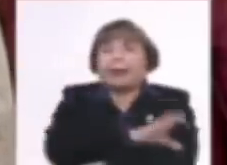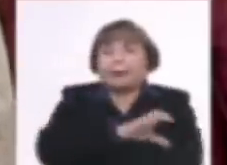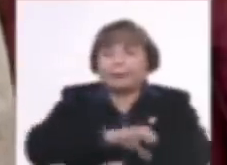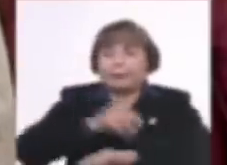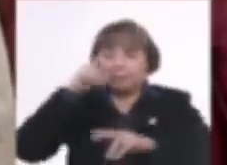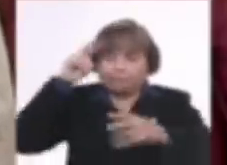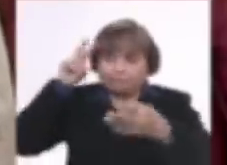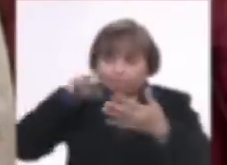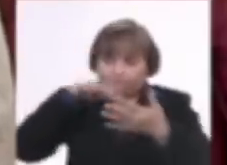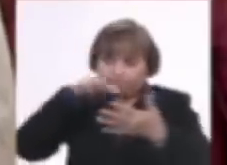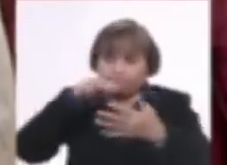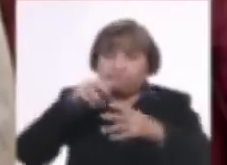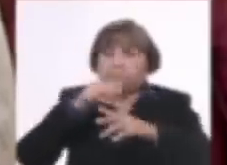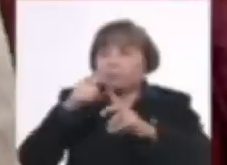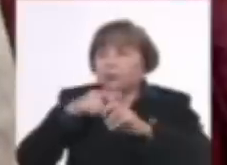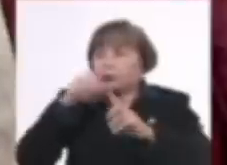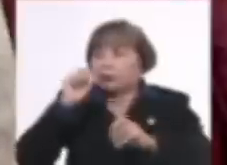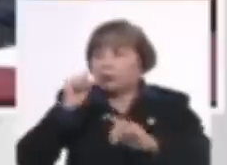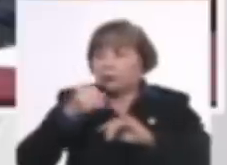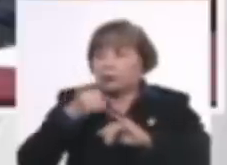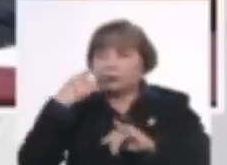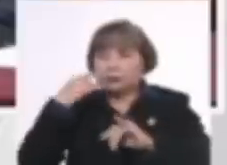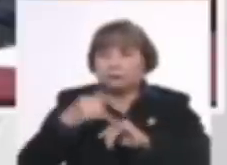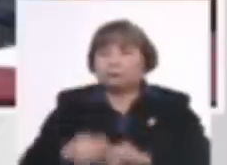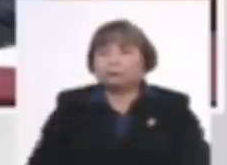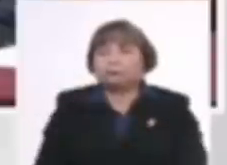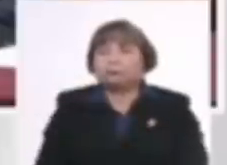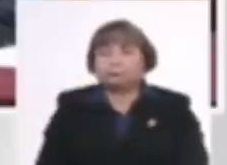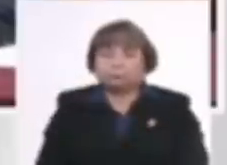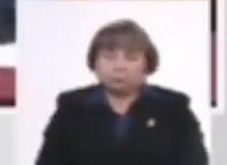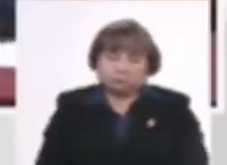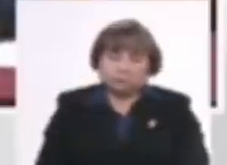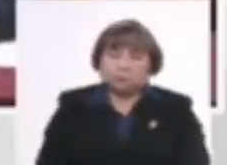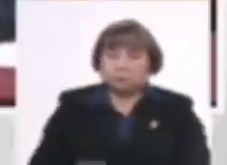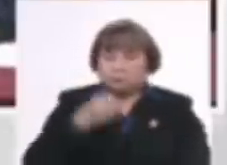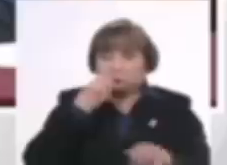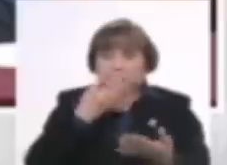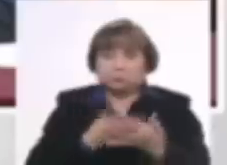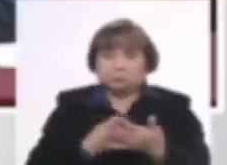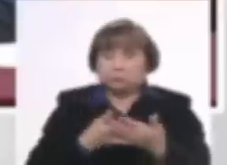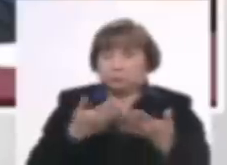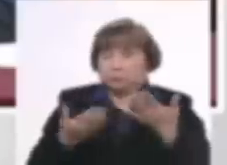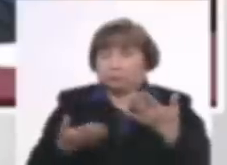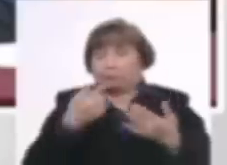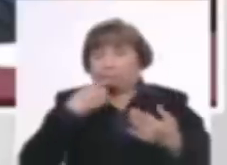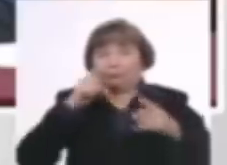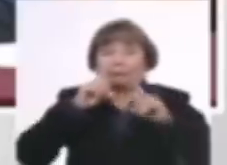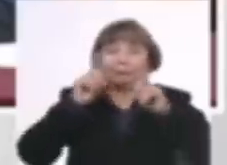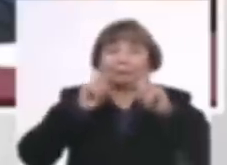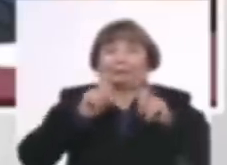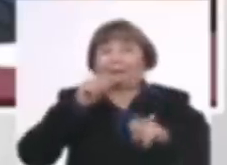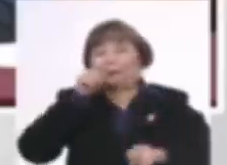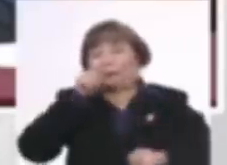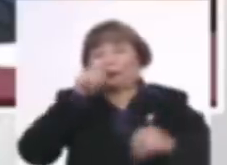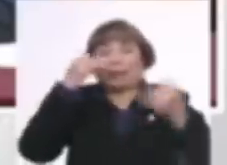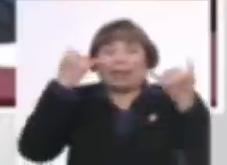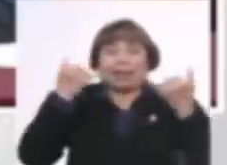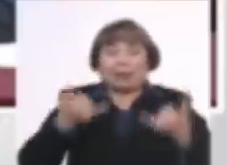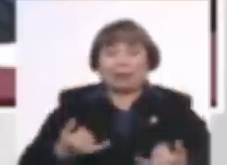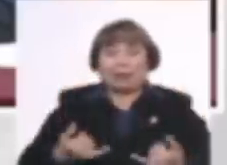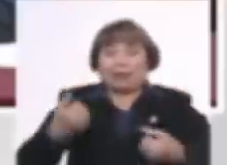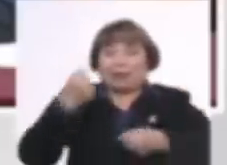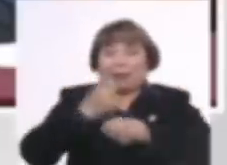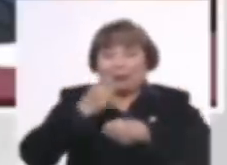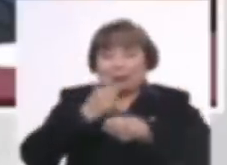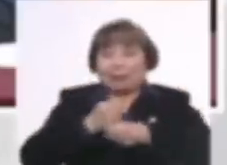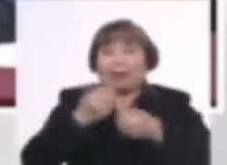proyecto de investigación, tesis. Bueno, pero es que lo que pasa, usted, yo le pregunté si es que actualmente usted